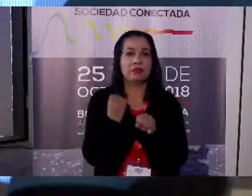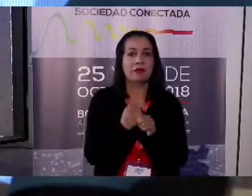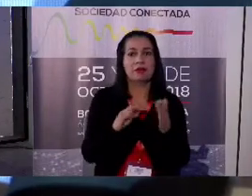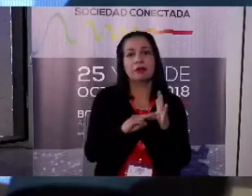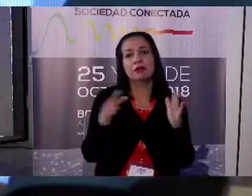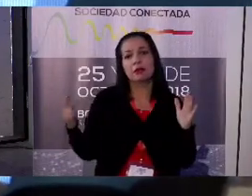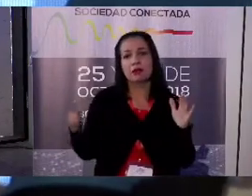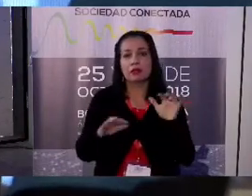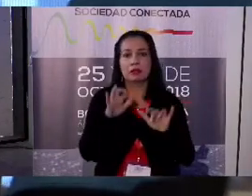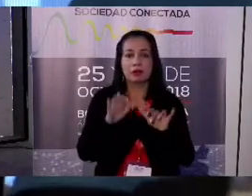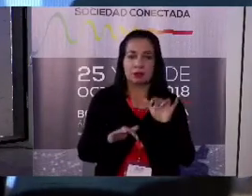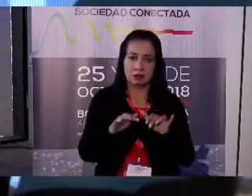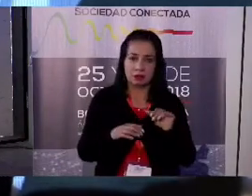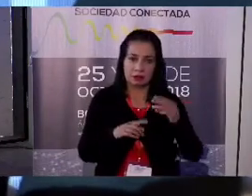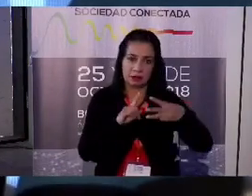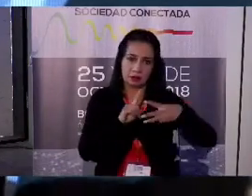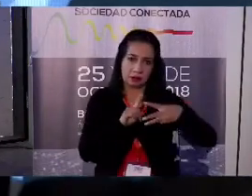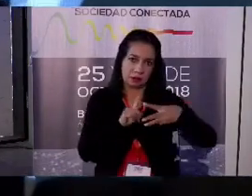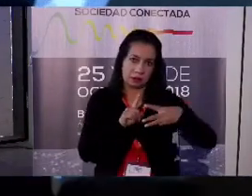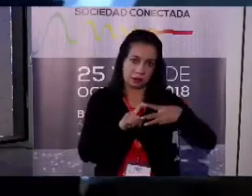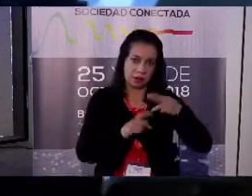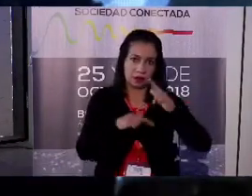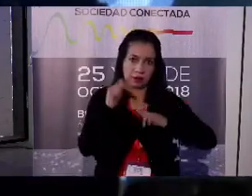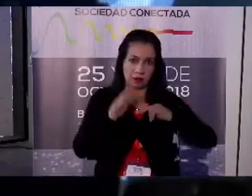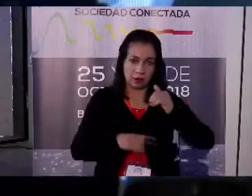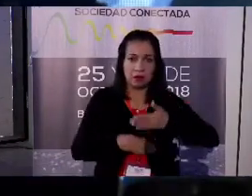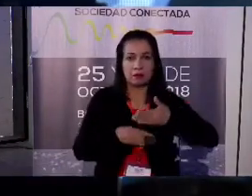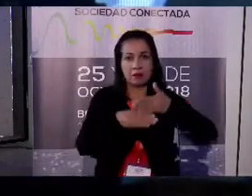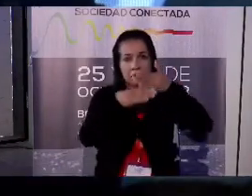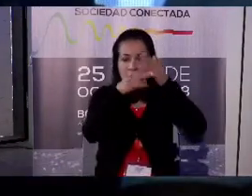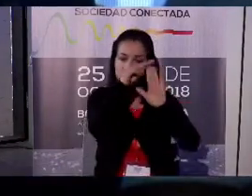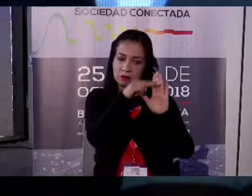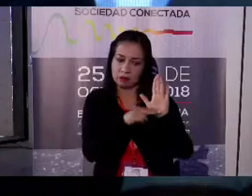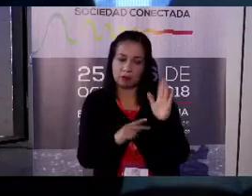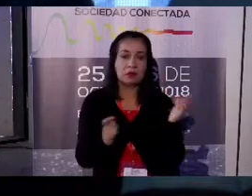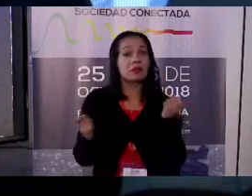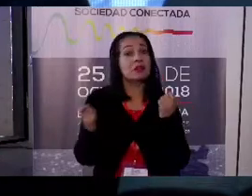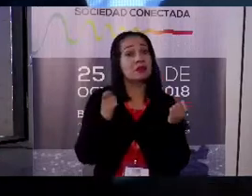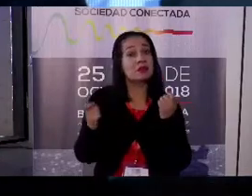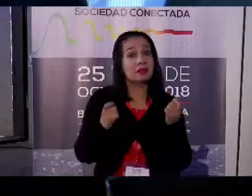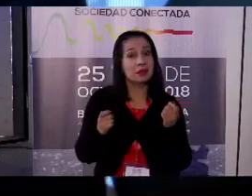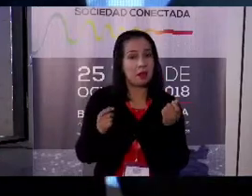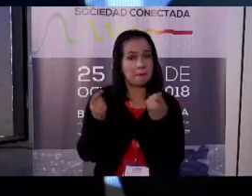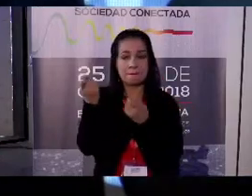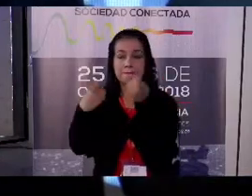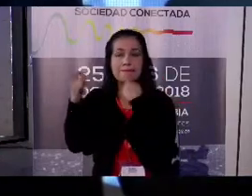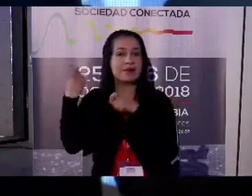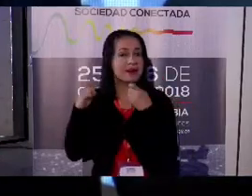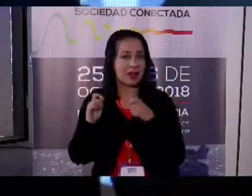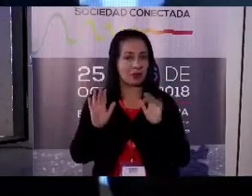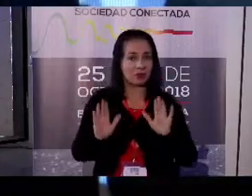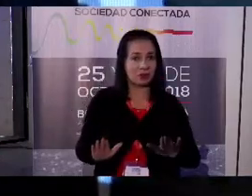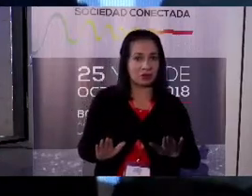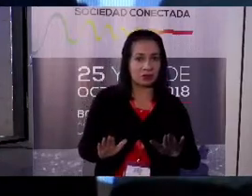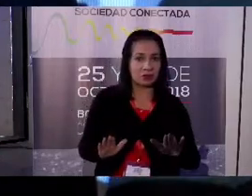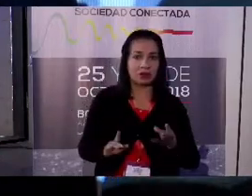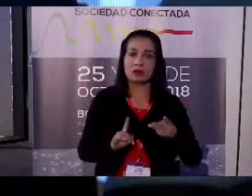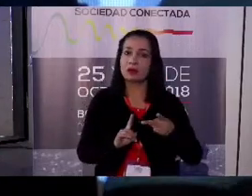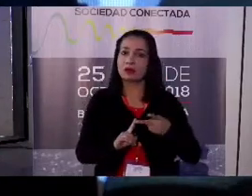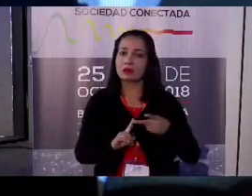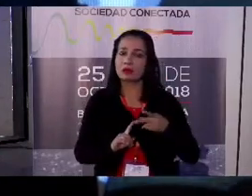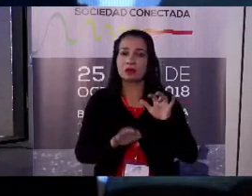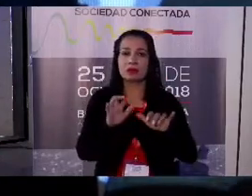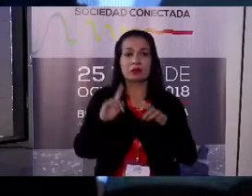la de tic que es la que se ocupa de la parte la infraestructura y la reglamentación y regulación del mercado este la Secretaría de